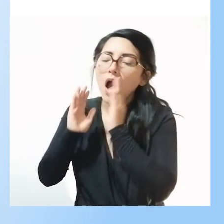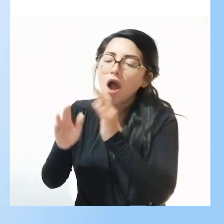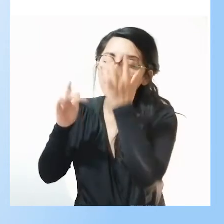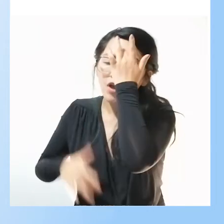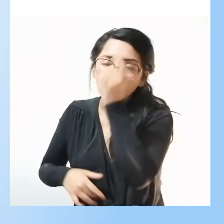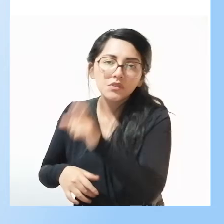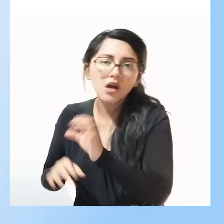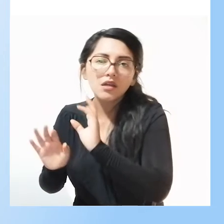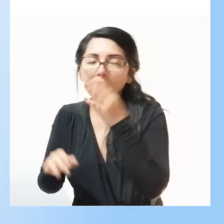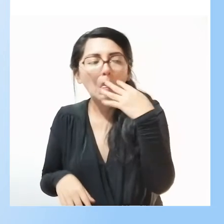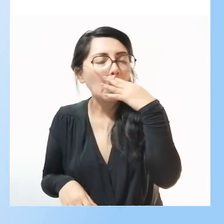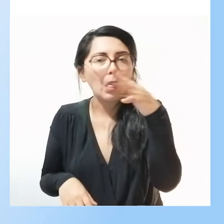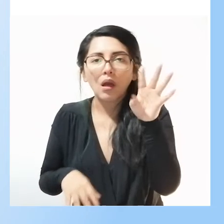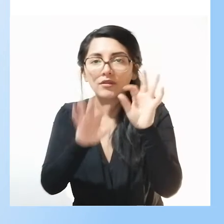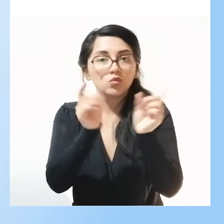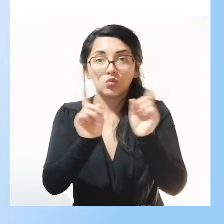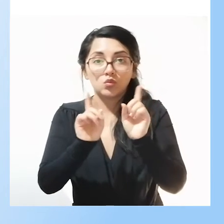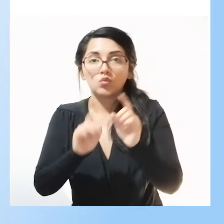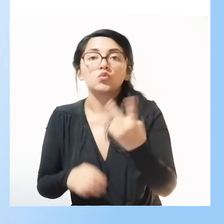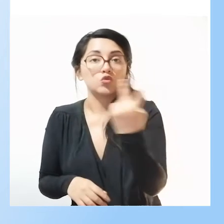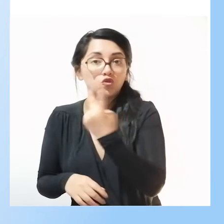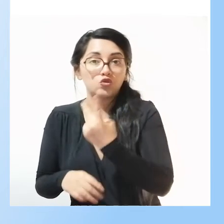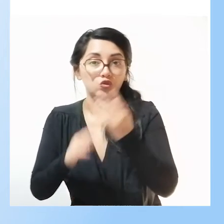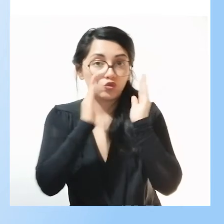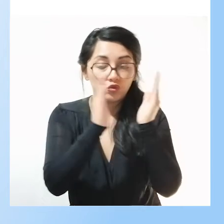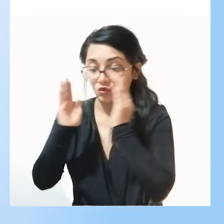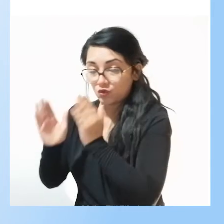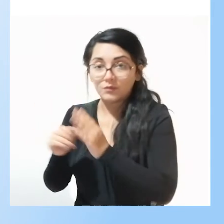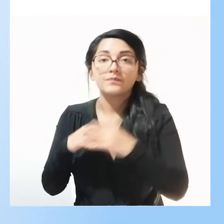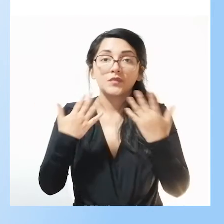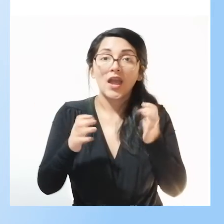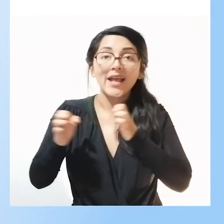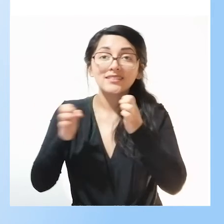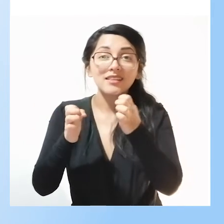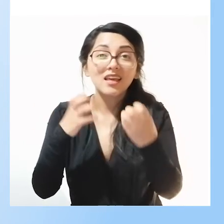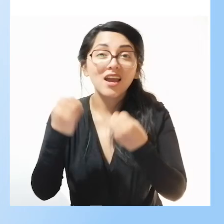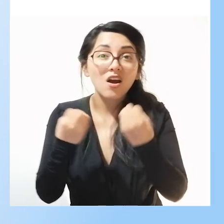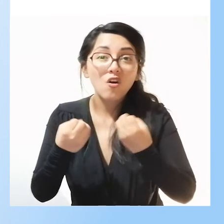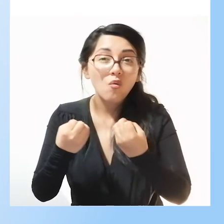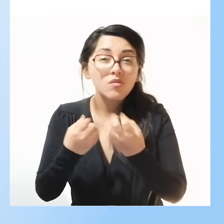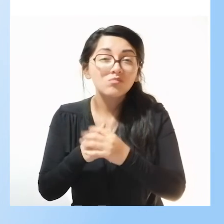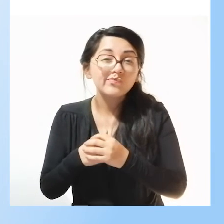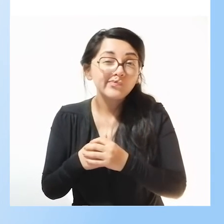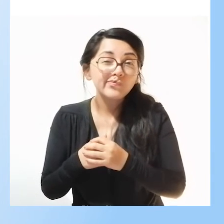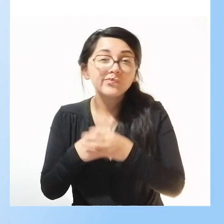enfermedad. Entonces, las estrategias que tendríamos que aplicar para trabajar